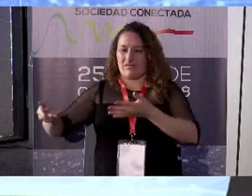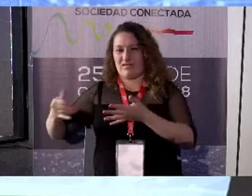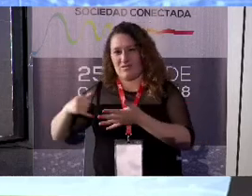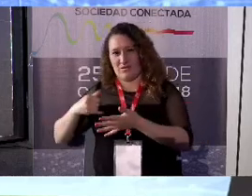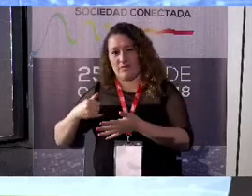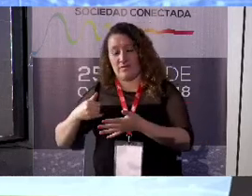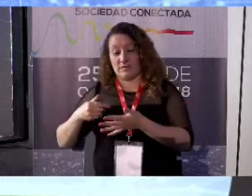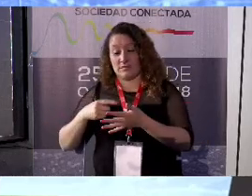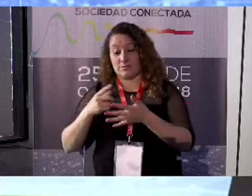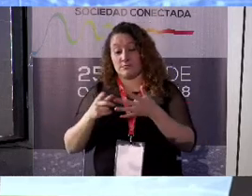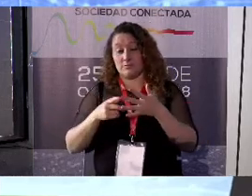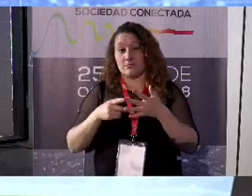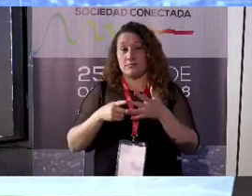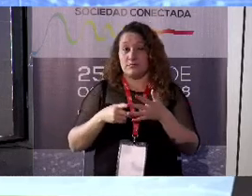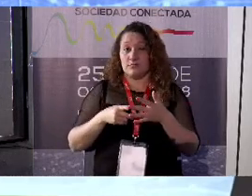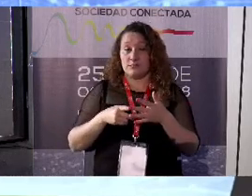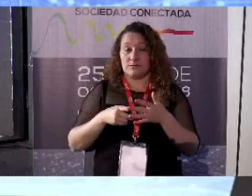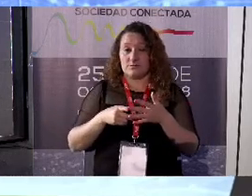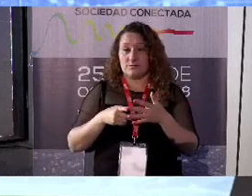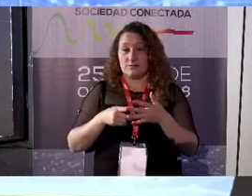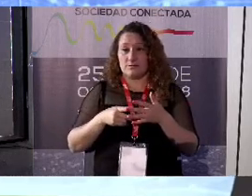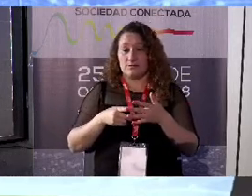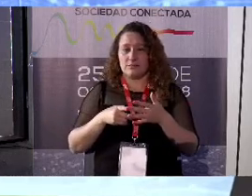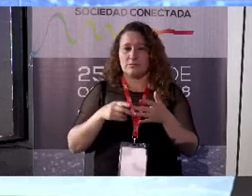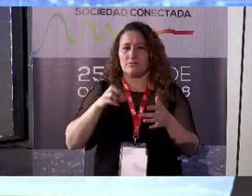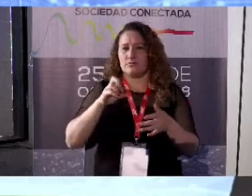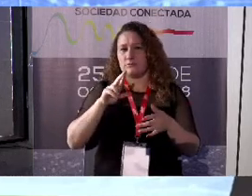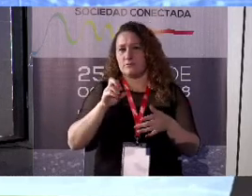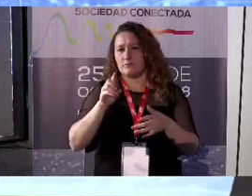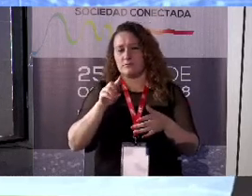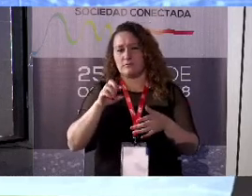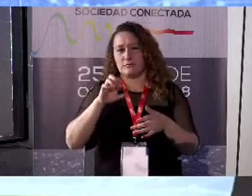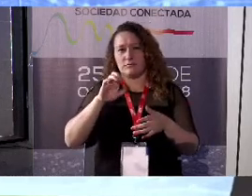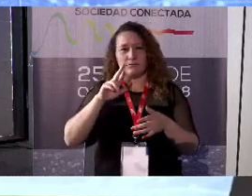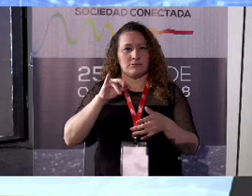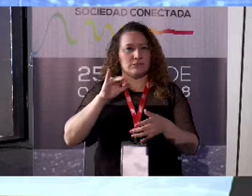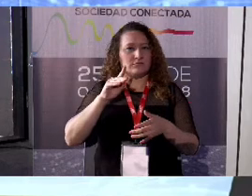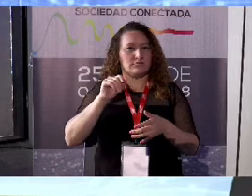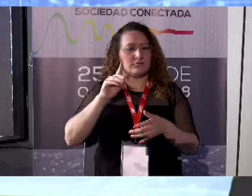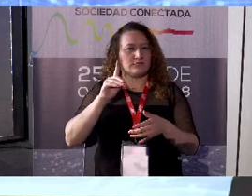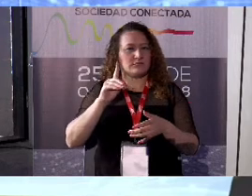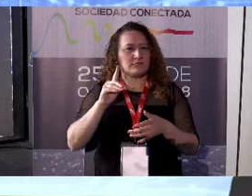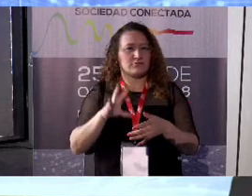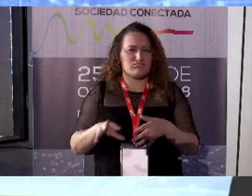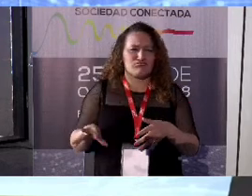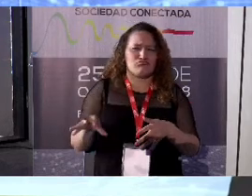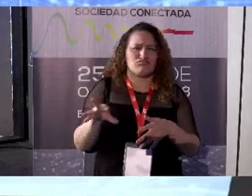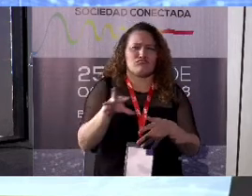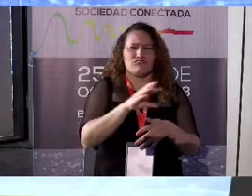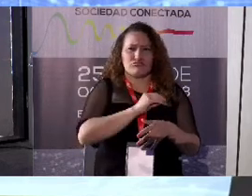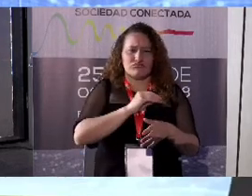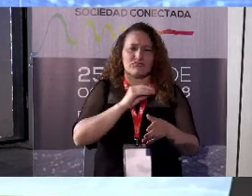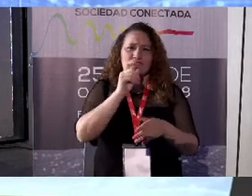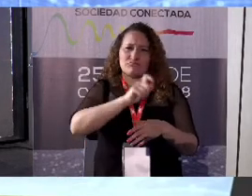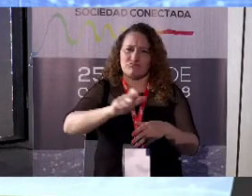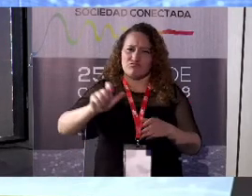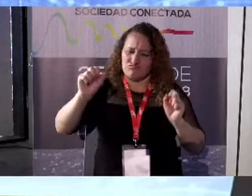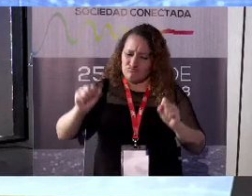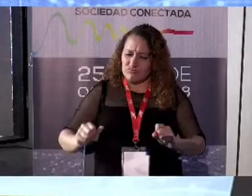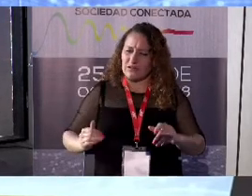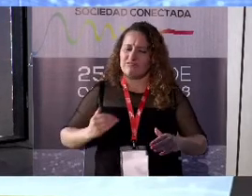prosperidad eh velar Porque todos los seres humanos puedan disfrutar de una vida próspera y